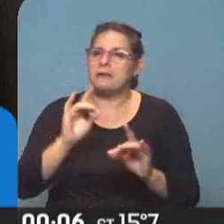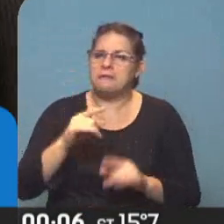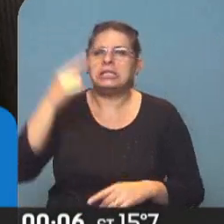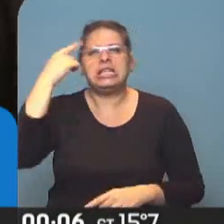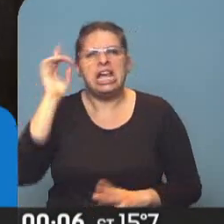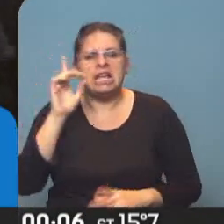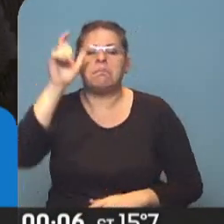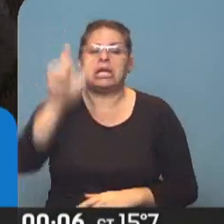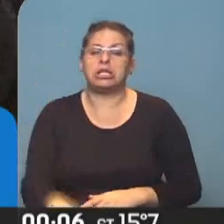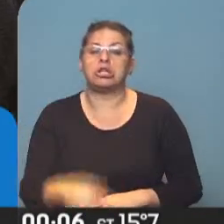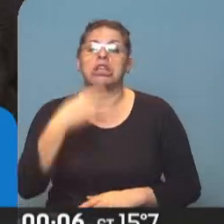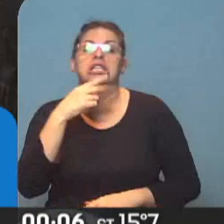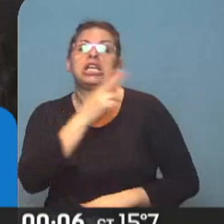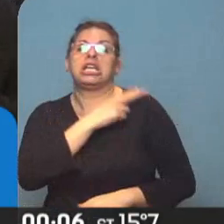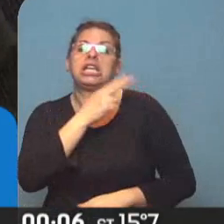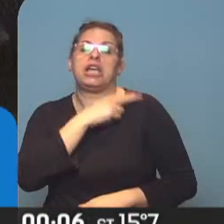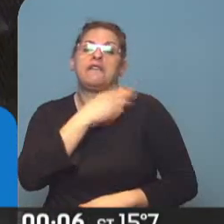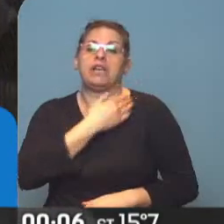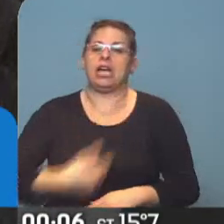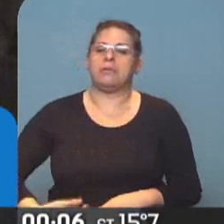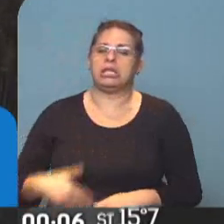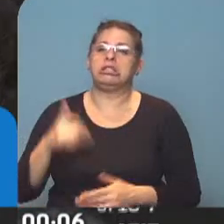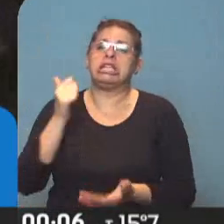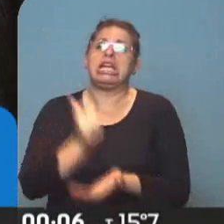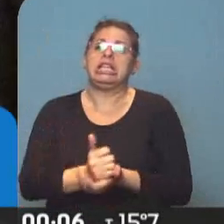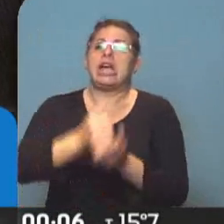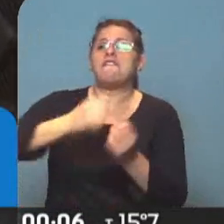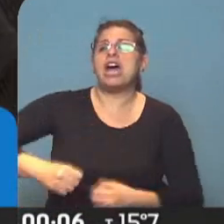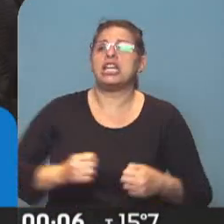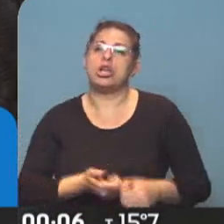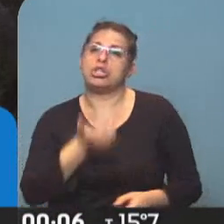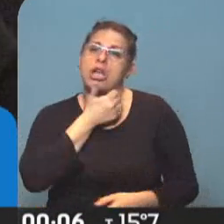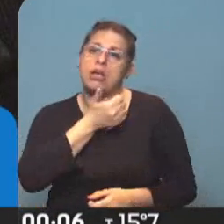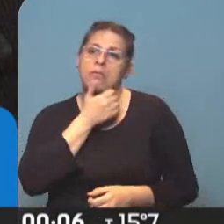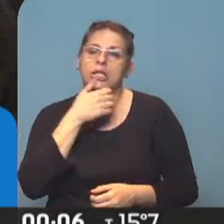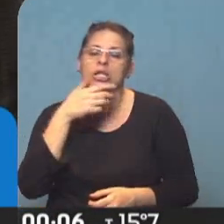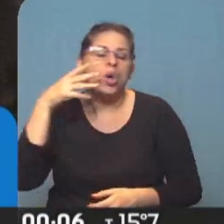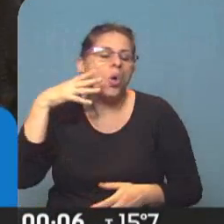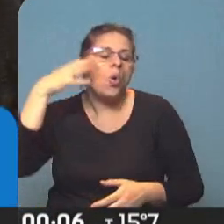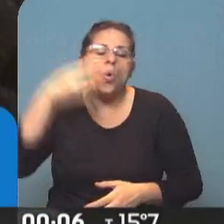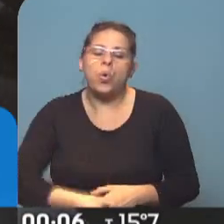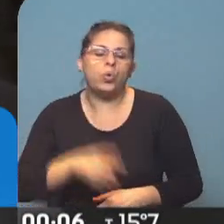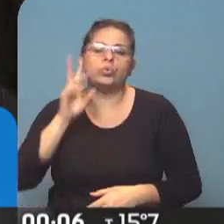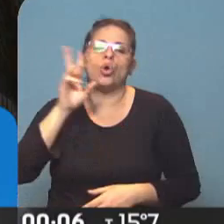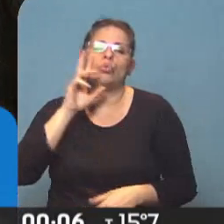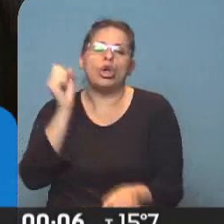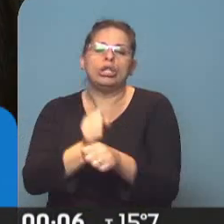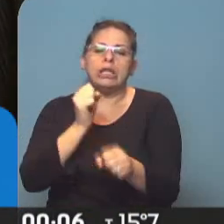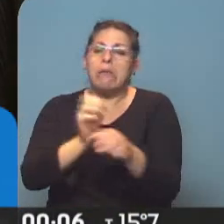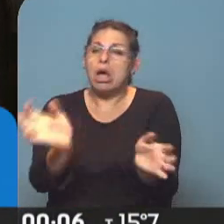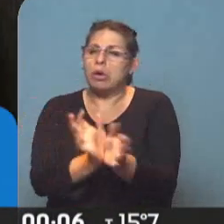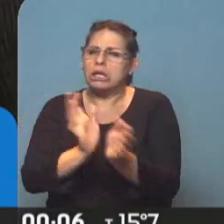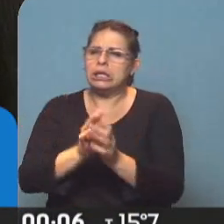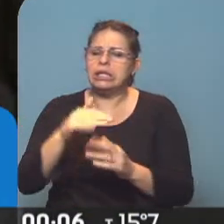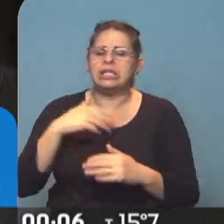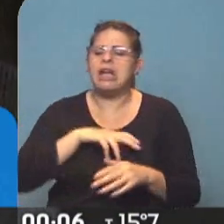creerle a alguien que su jefe de gabinete estaba en Bariloche tomando mate, pasó por la esquina del operativo y se bajó a saludar a los